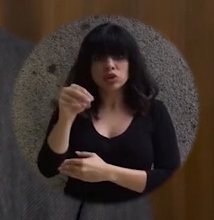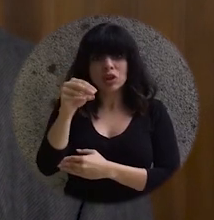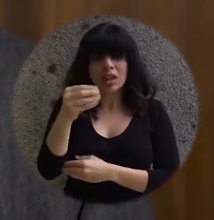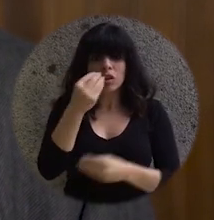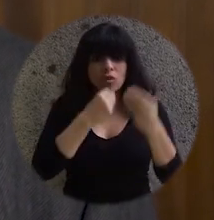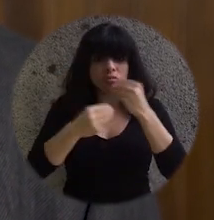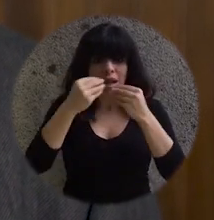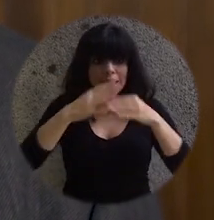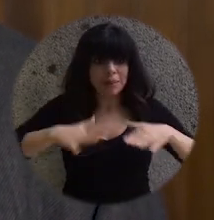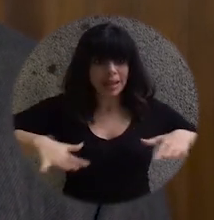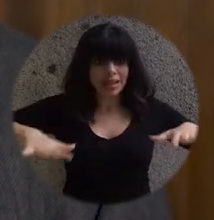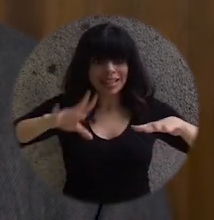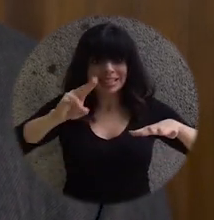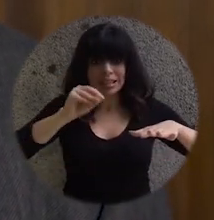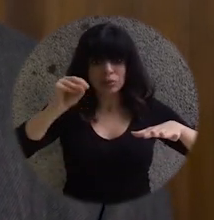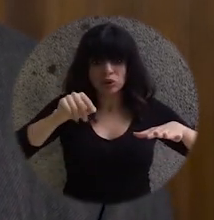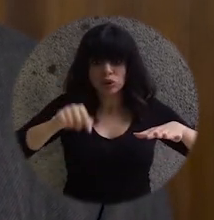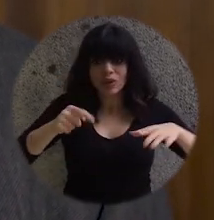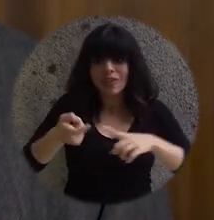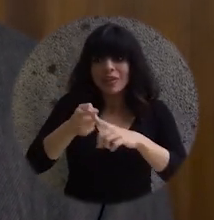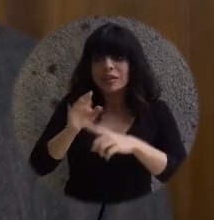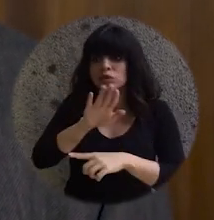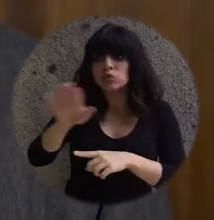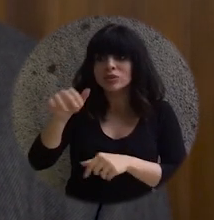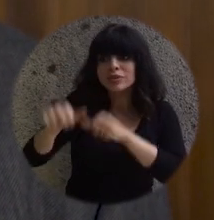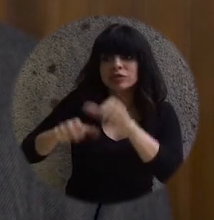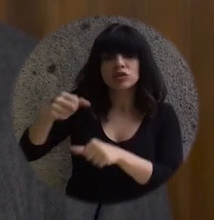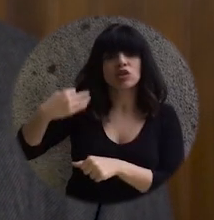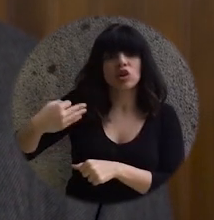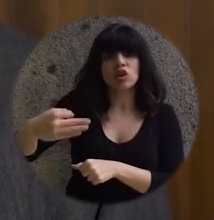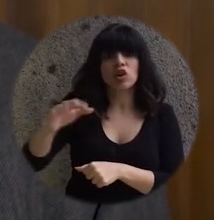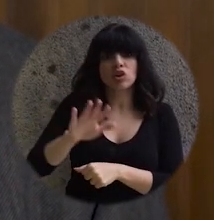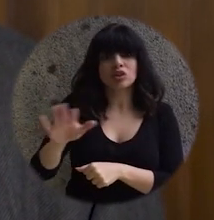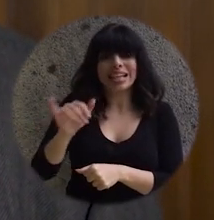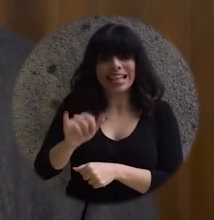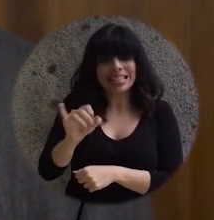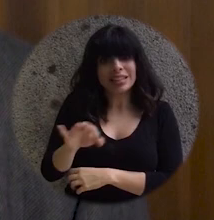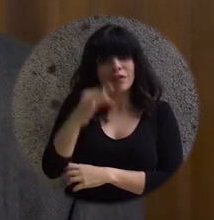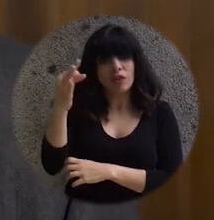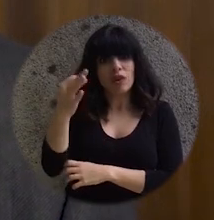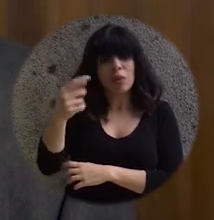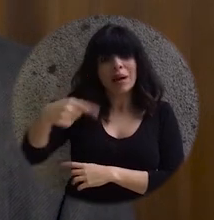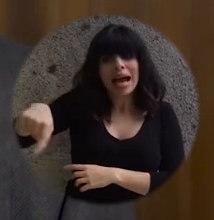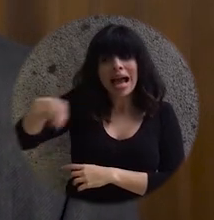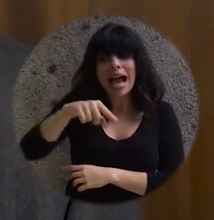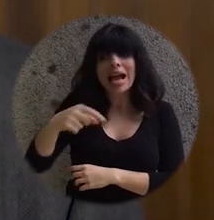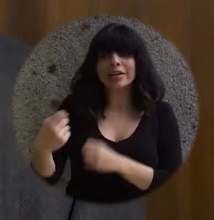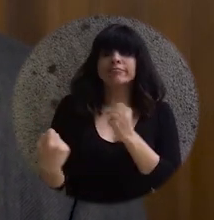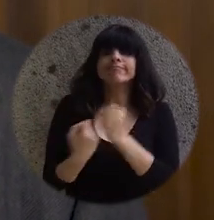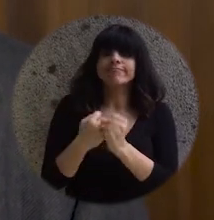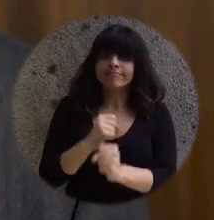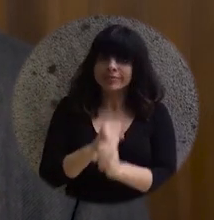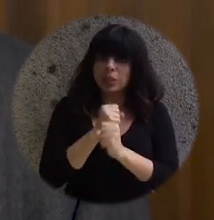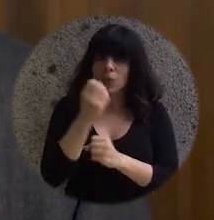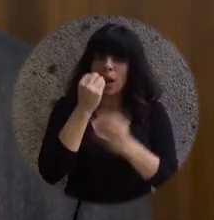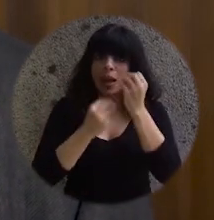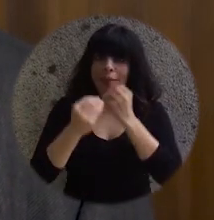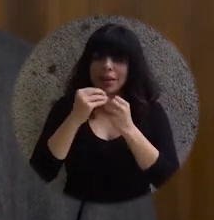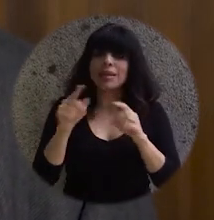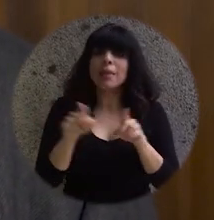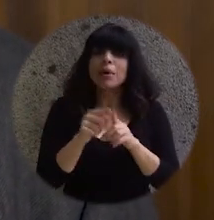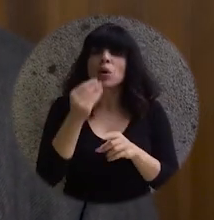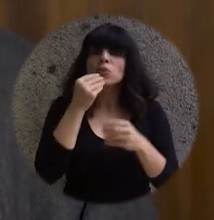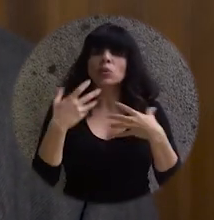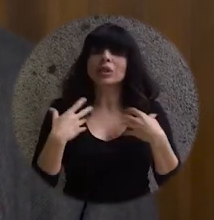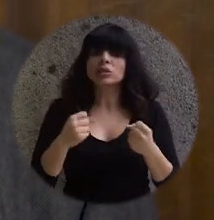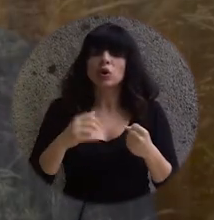básica alimentaria proviene de su esfuerzo diario y de esta manera, ellos y ellas garantizan la seguridad alimentaria y nutricional